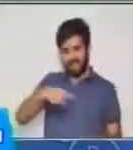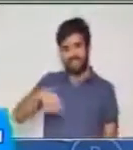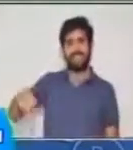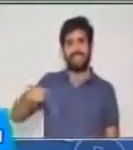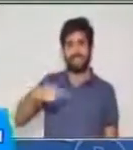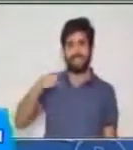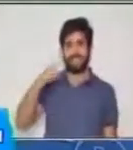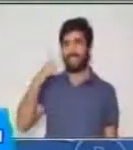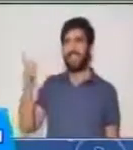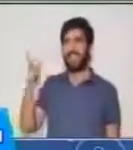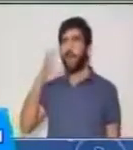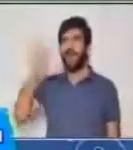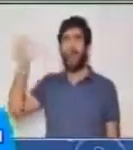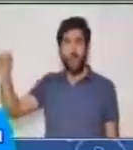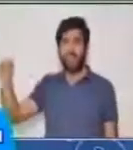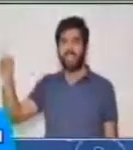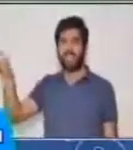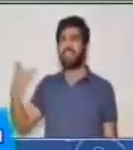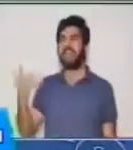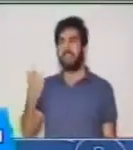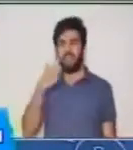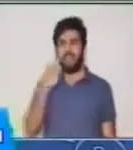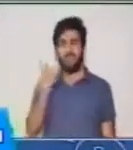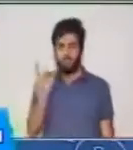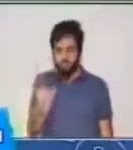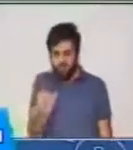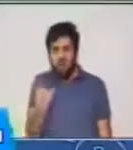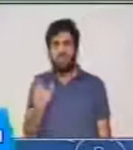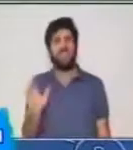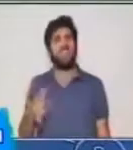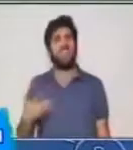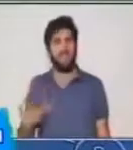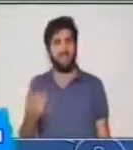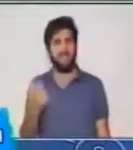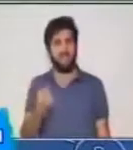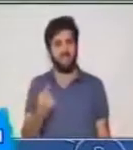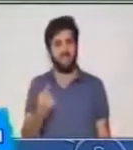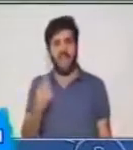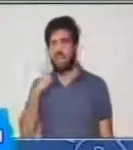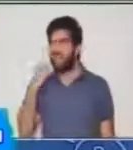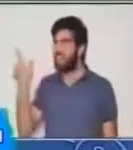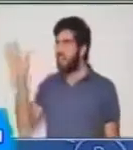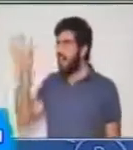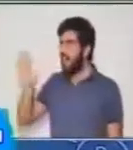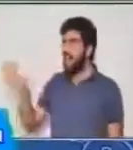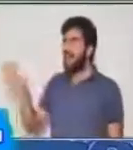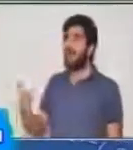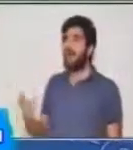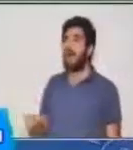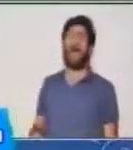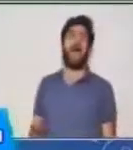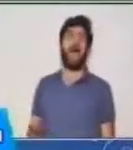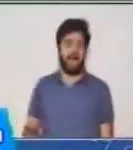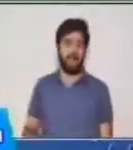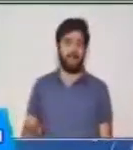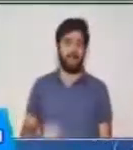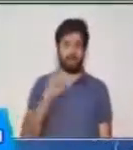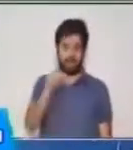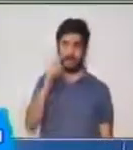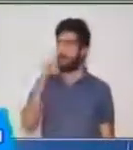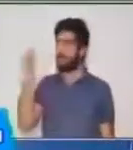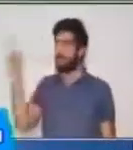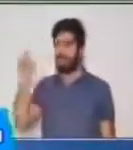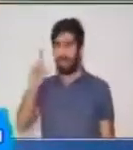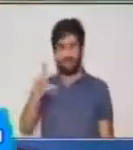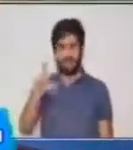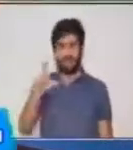inicio da un mensaje, pero cuando llega al último, el mensaje se distorsionó. Y principalmente si estamos hablando de un mensaje oral que